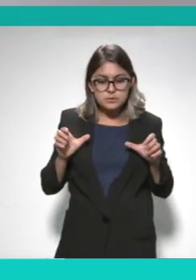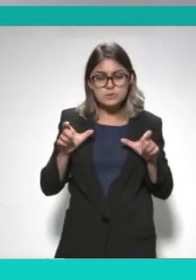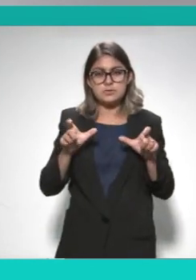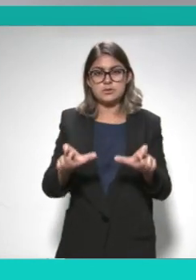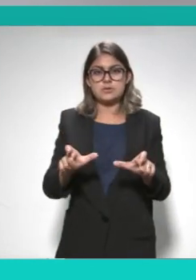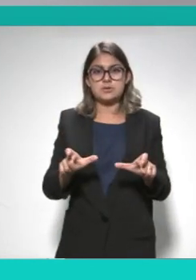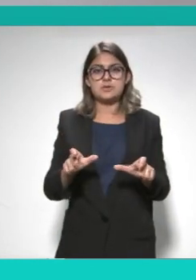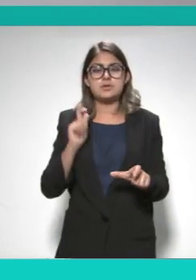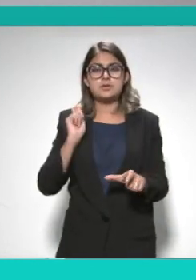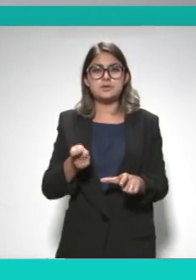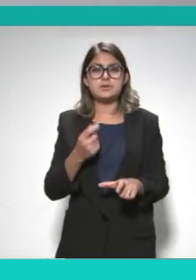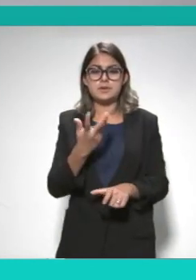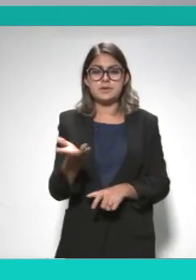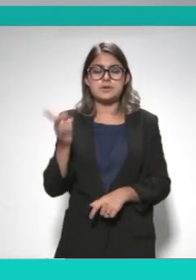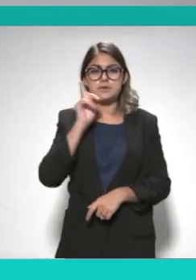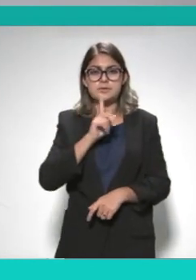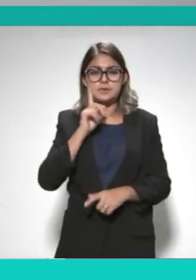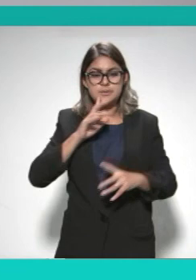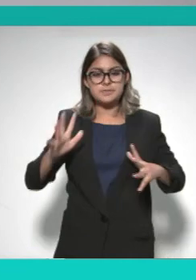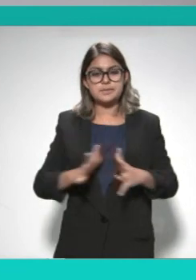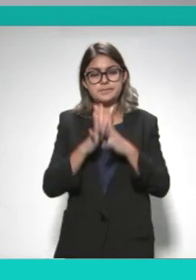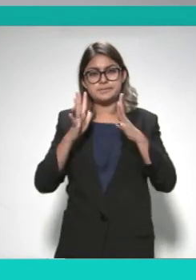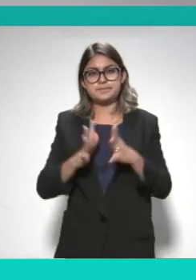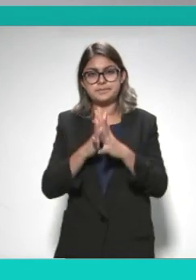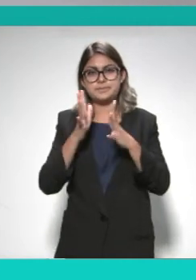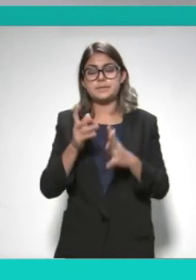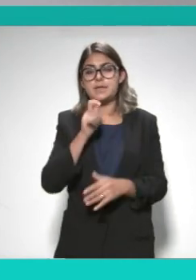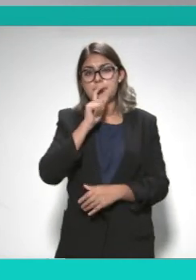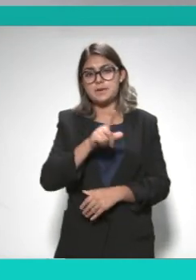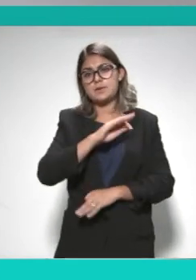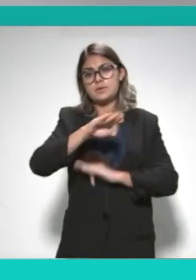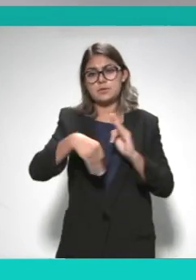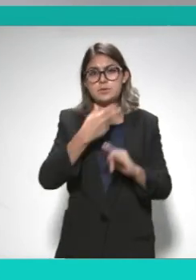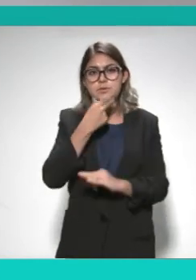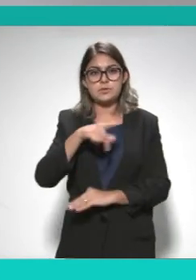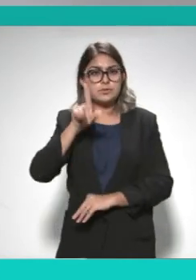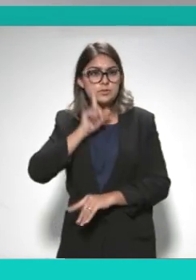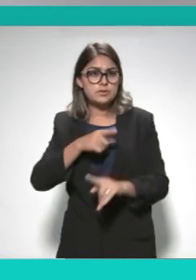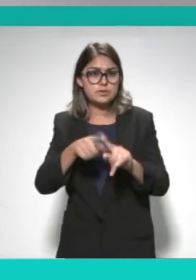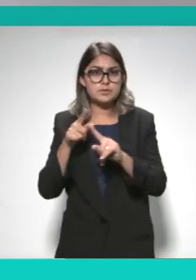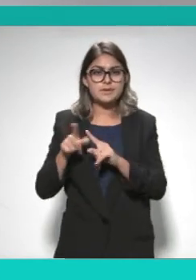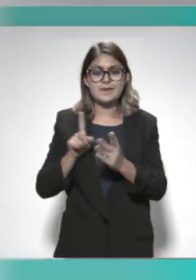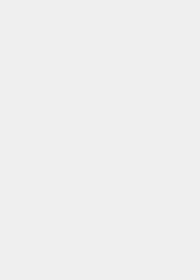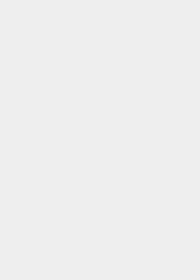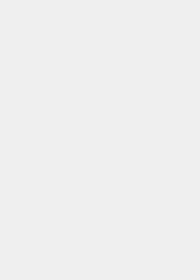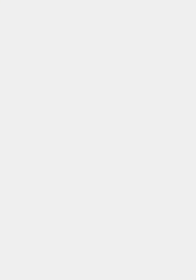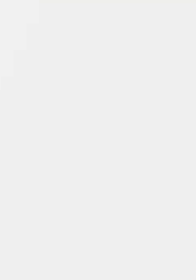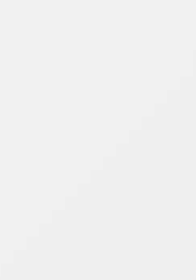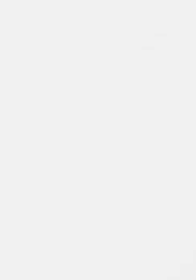y activa de todas y todos a través del pleno ejercicio del derecho a la información.